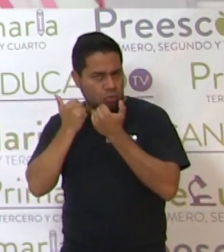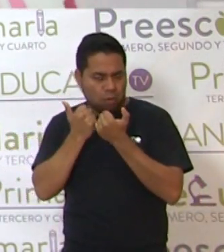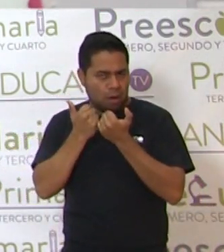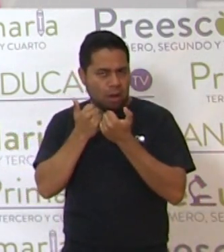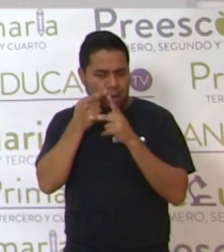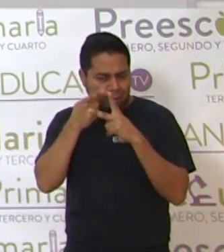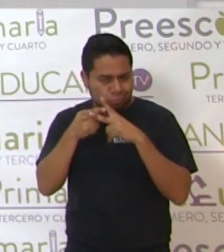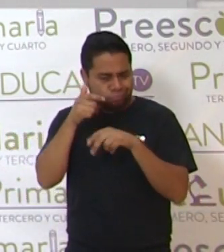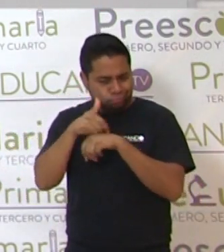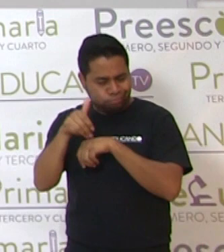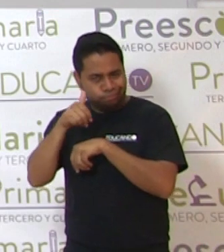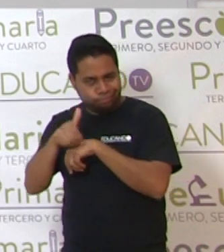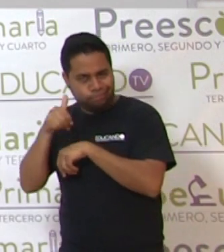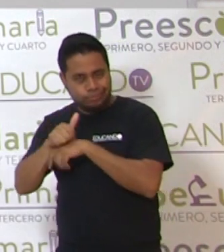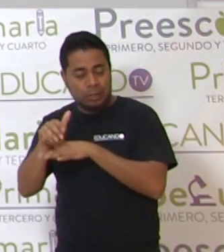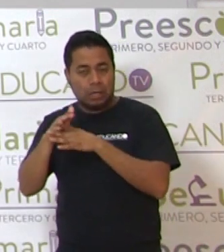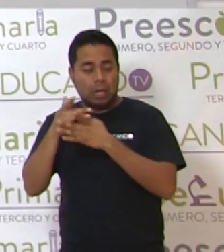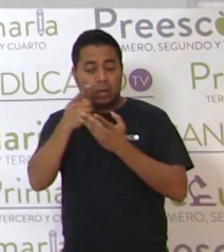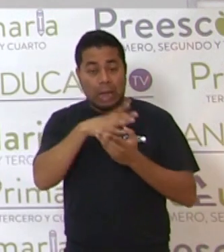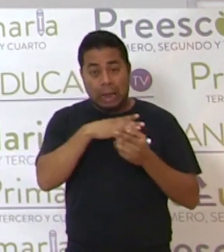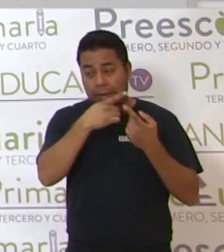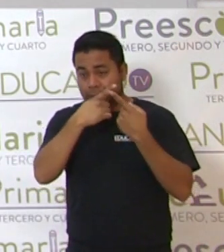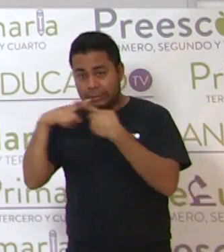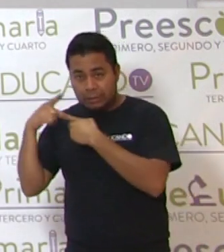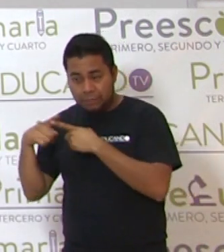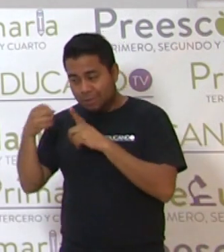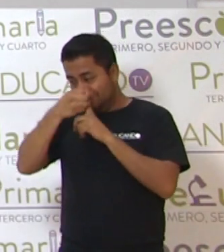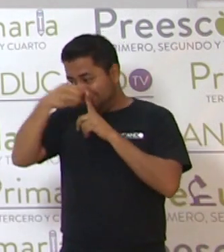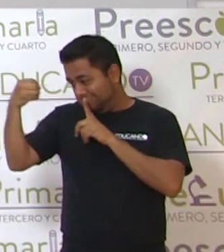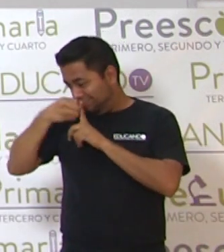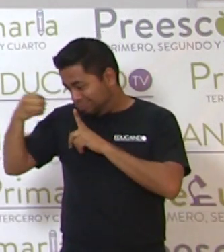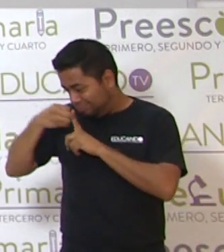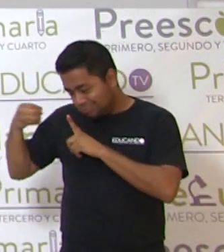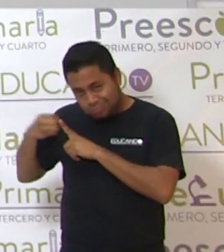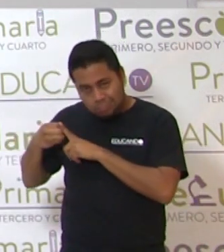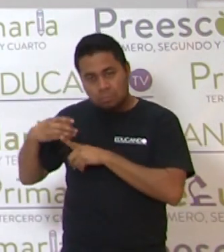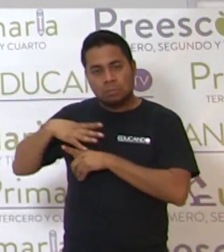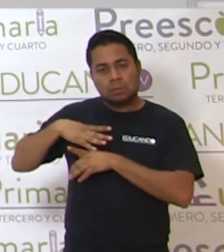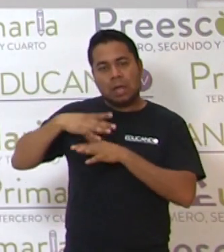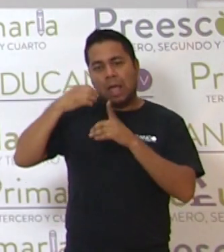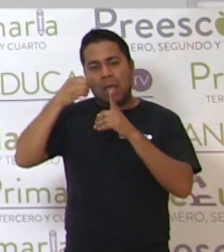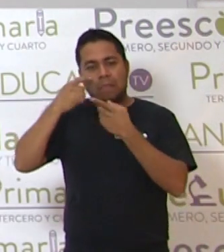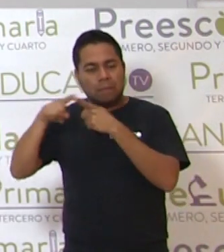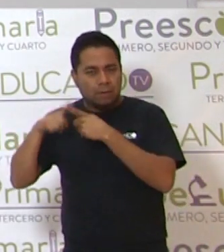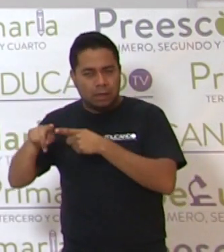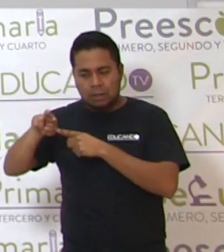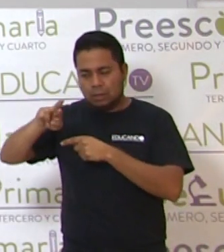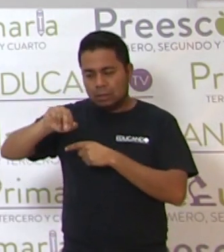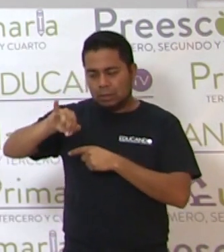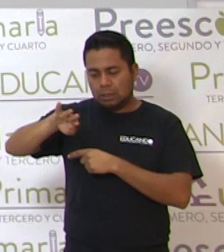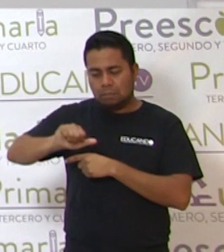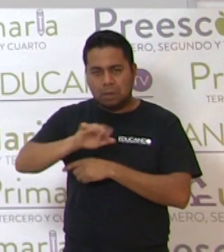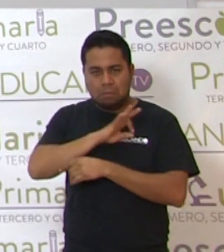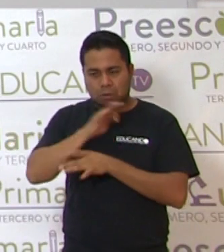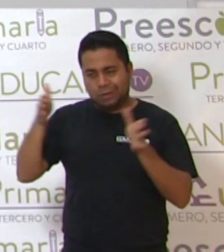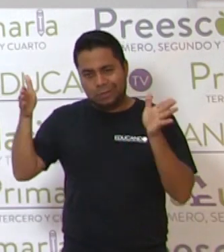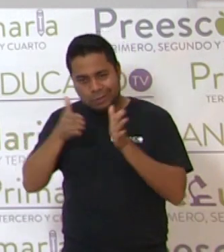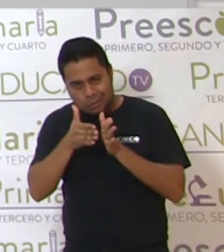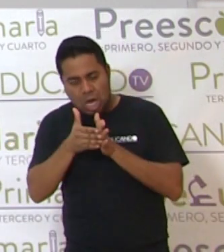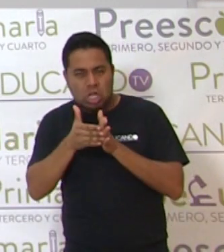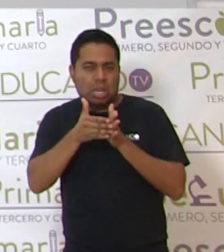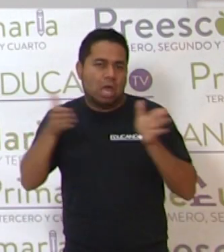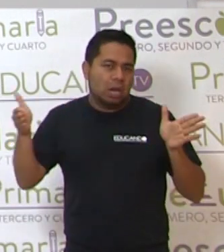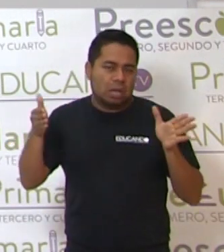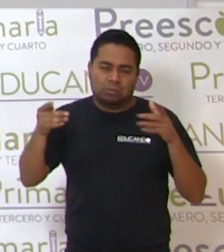que ellos manejan diferentes tipos de versos, diferentes tipos de rimas, las líneas pueden ser más cortas, más